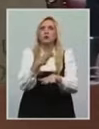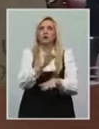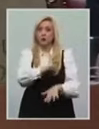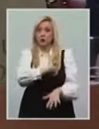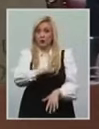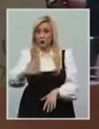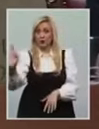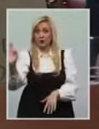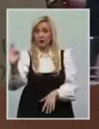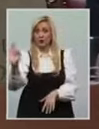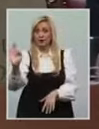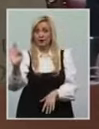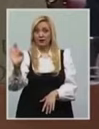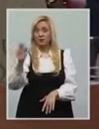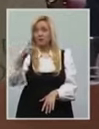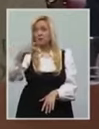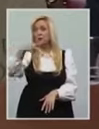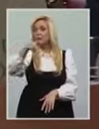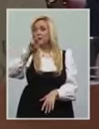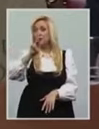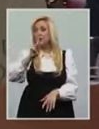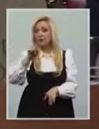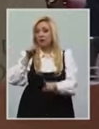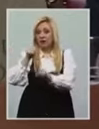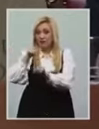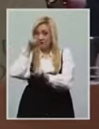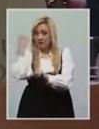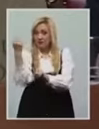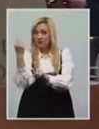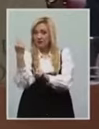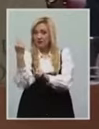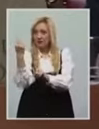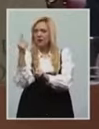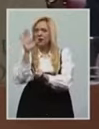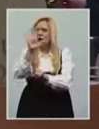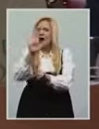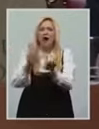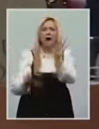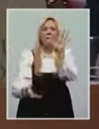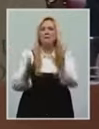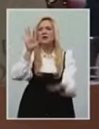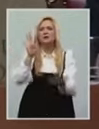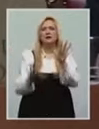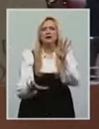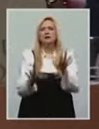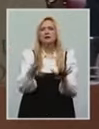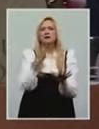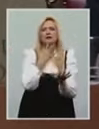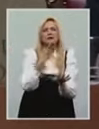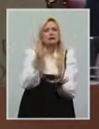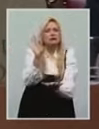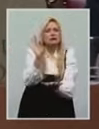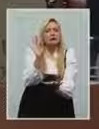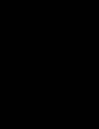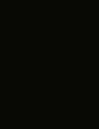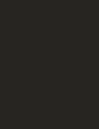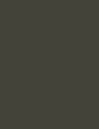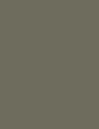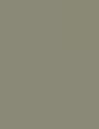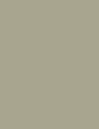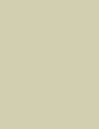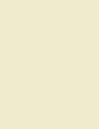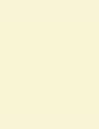posibles, están al alcance de la mano. Muchas veces lo único que se requiere es voluntad.